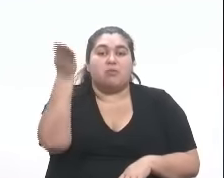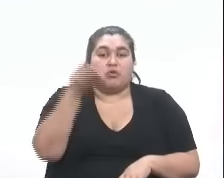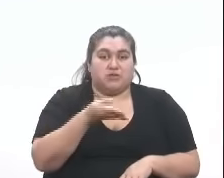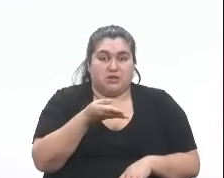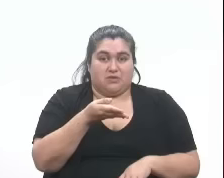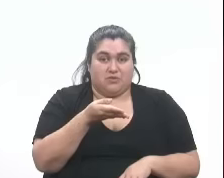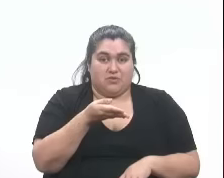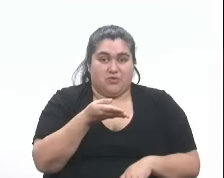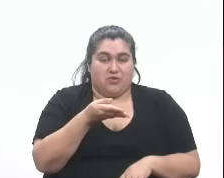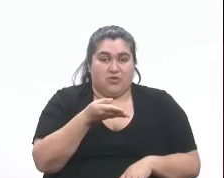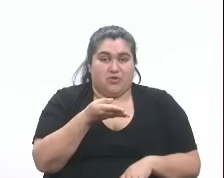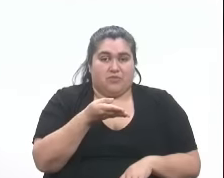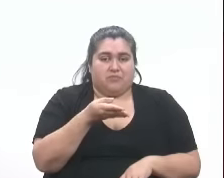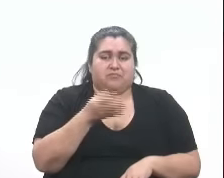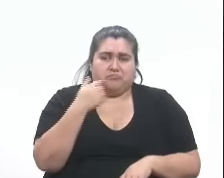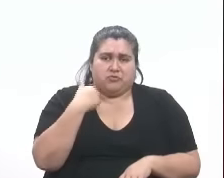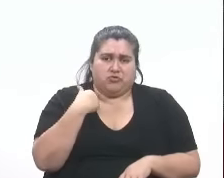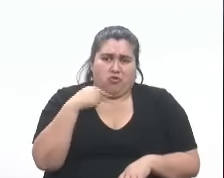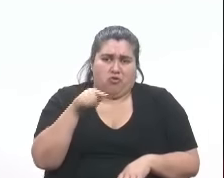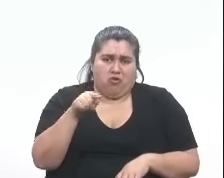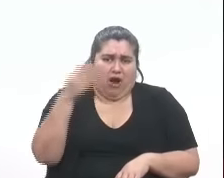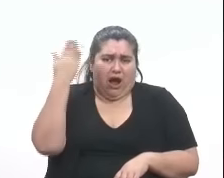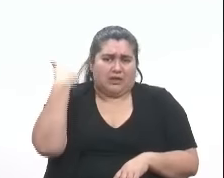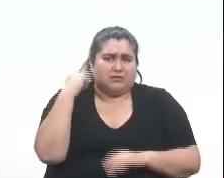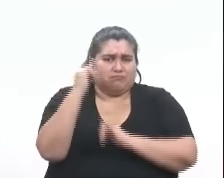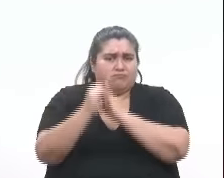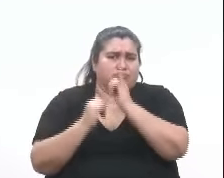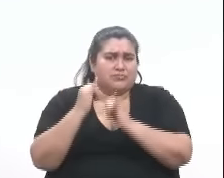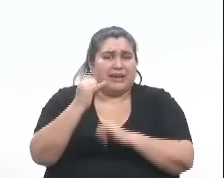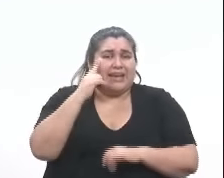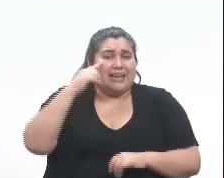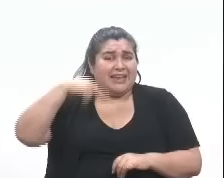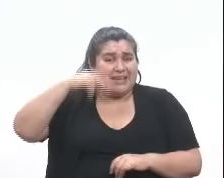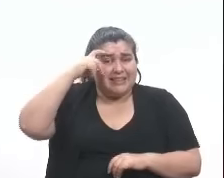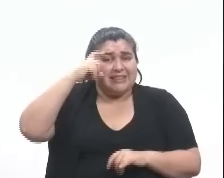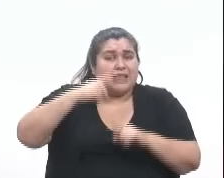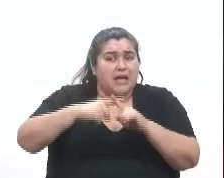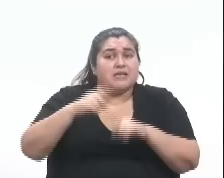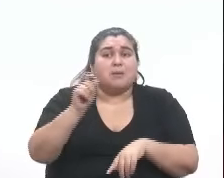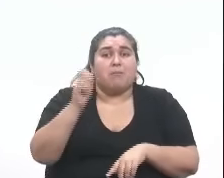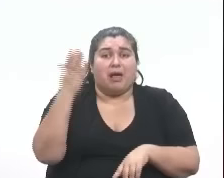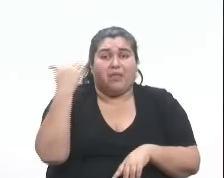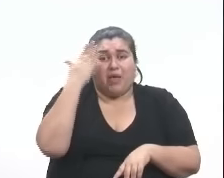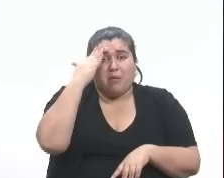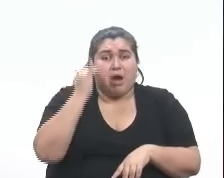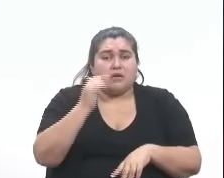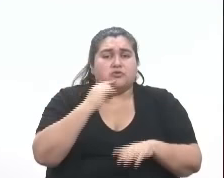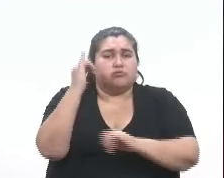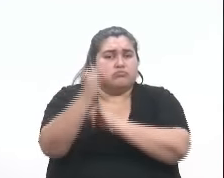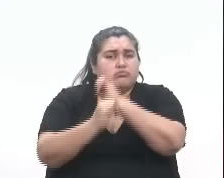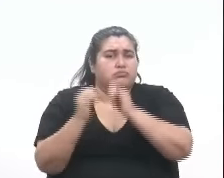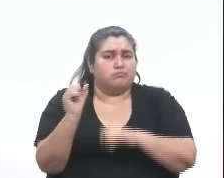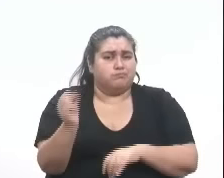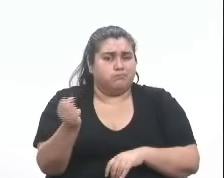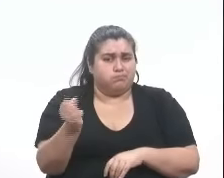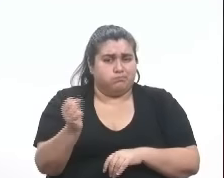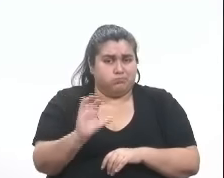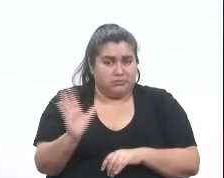Eso lo explicó el INDEX en marzo, largo esa cifra. El INDEX